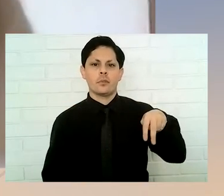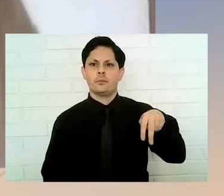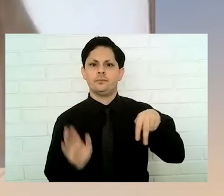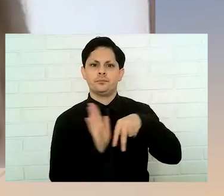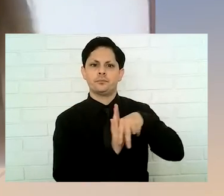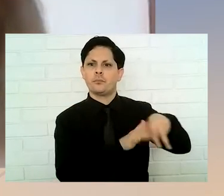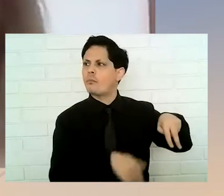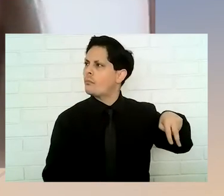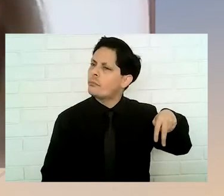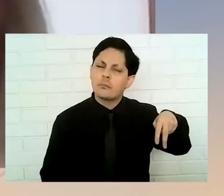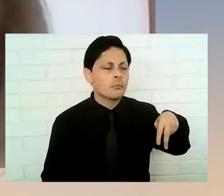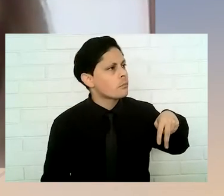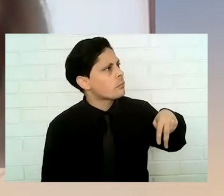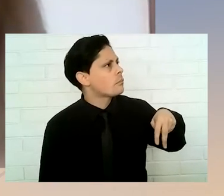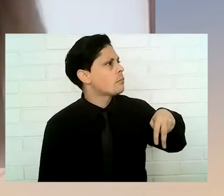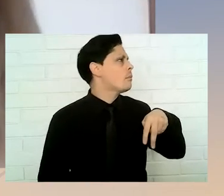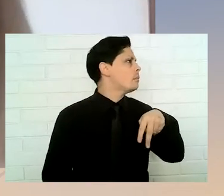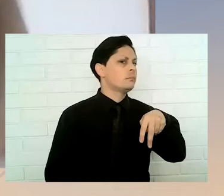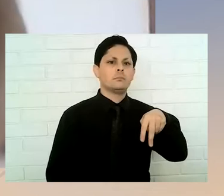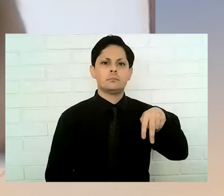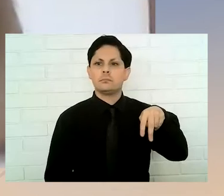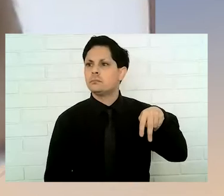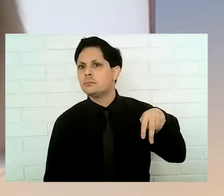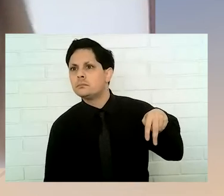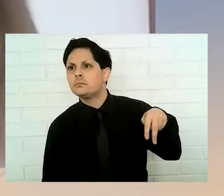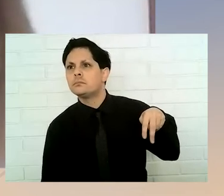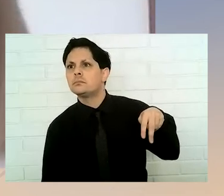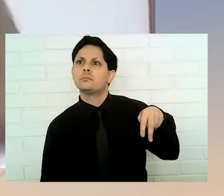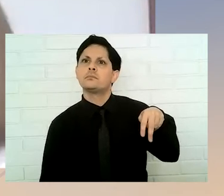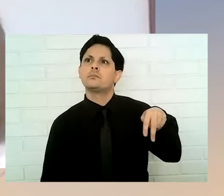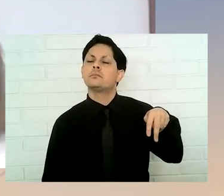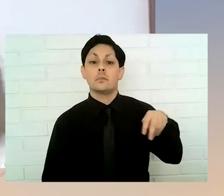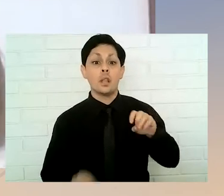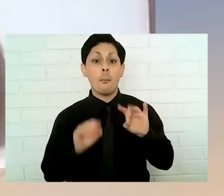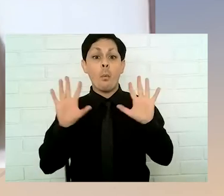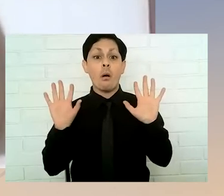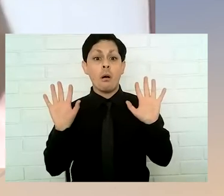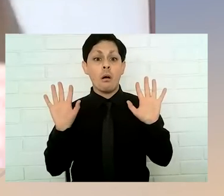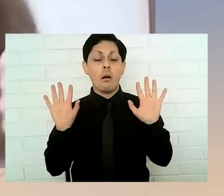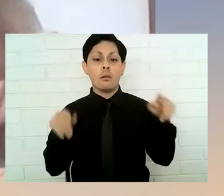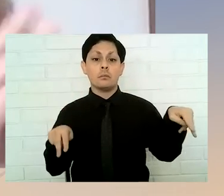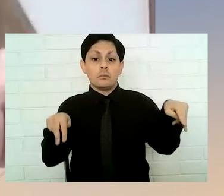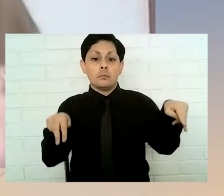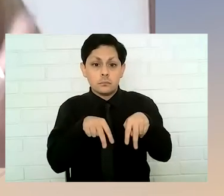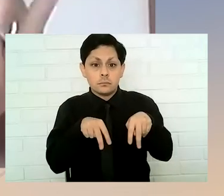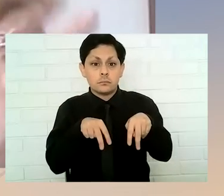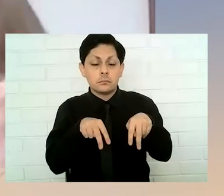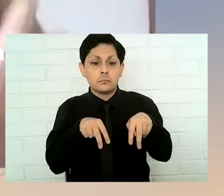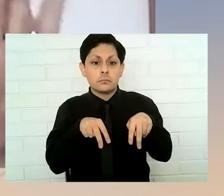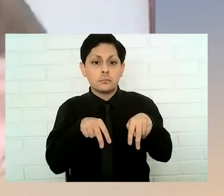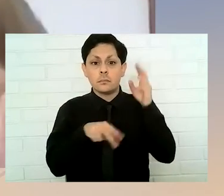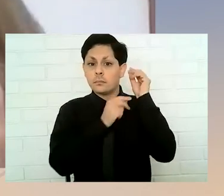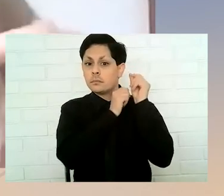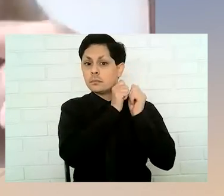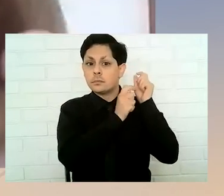no tenía ningún interés en estar cerca de uno. Y de pronto está al lado de uno, le toma el pelo, le